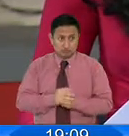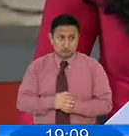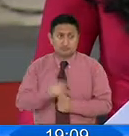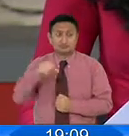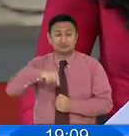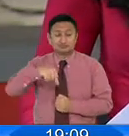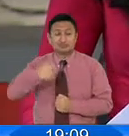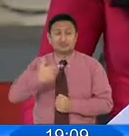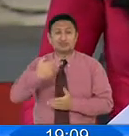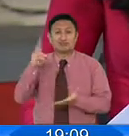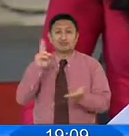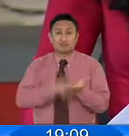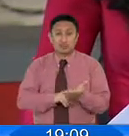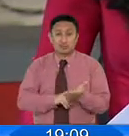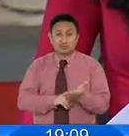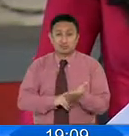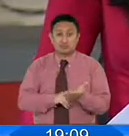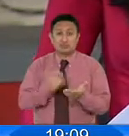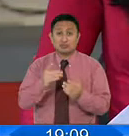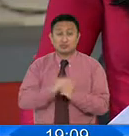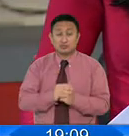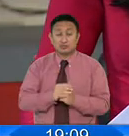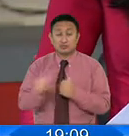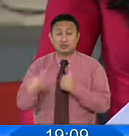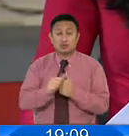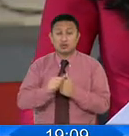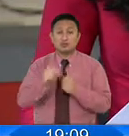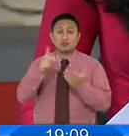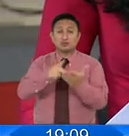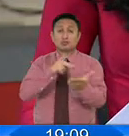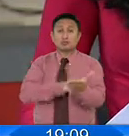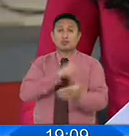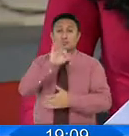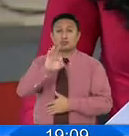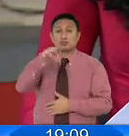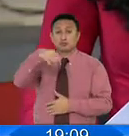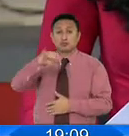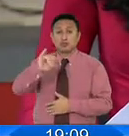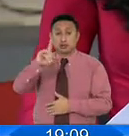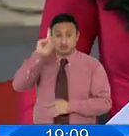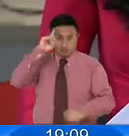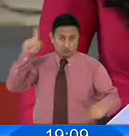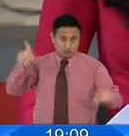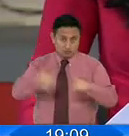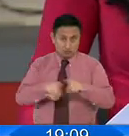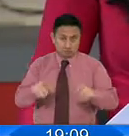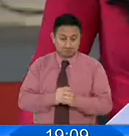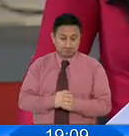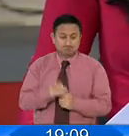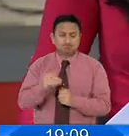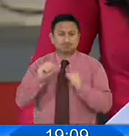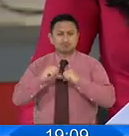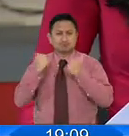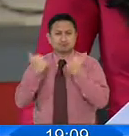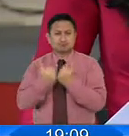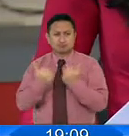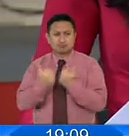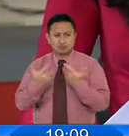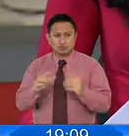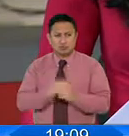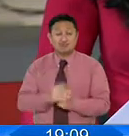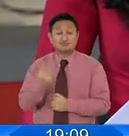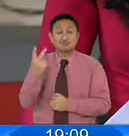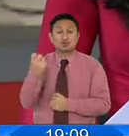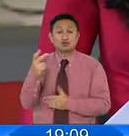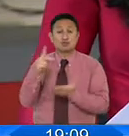carta de intención del más reciente programa con el fondo monetariointernacional en la asamblea existen al menos 12 proyectos